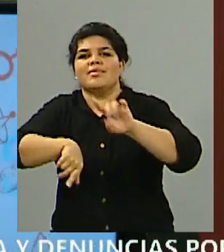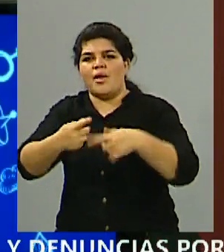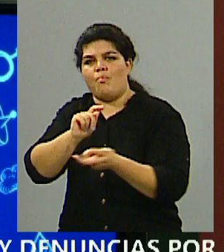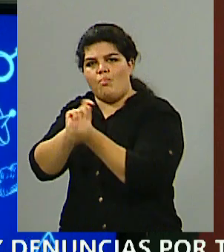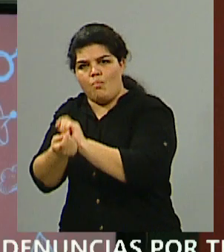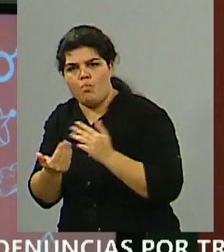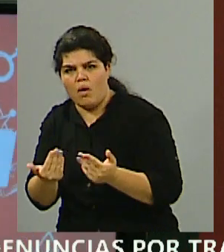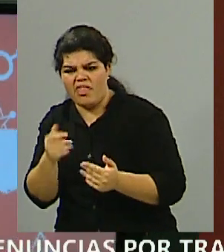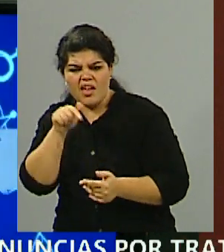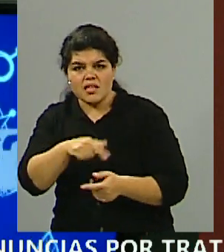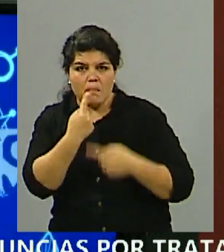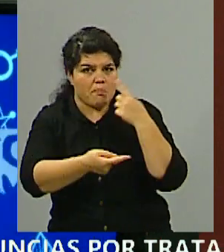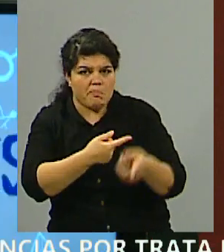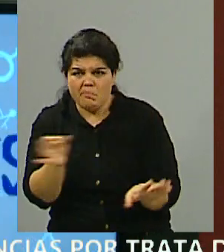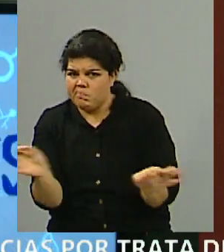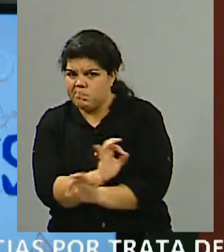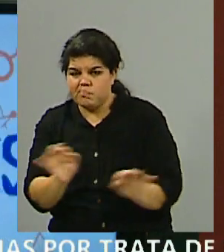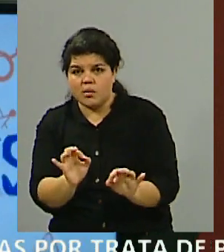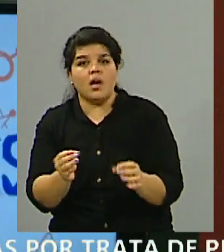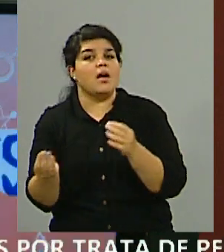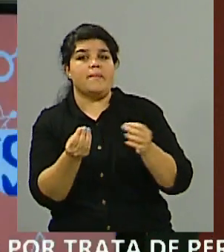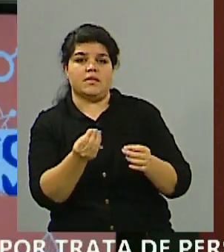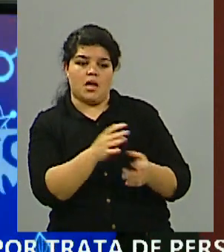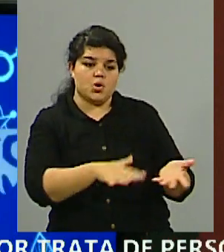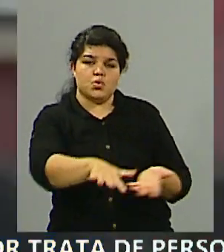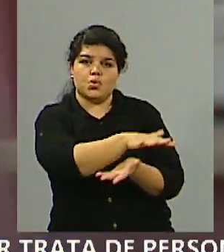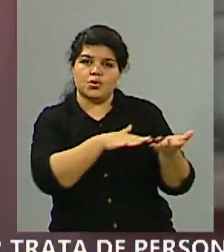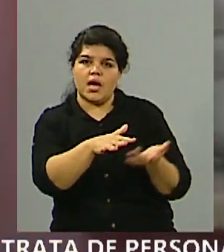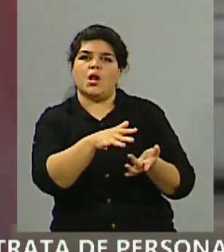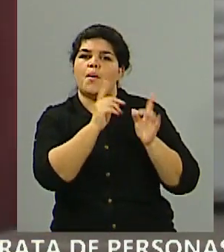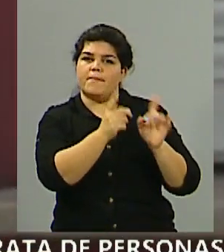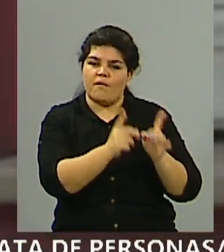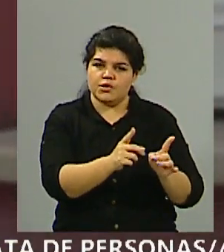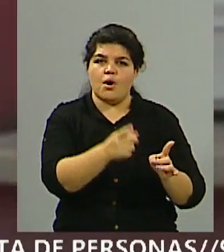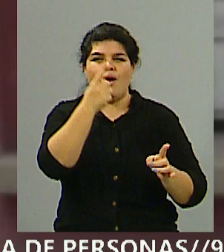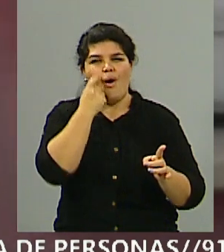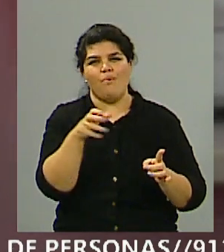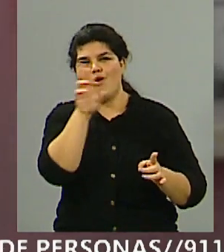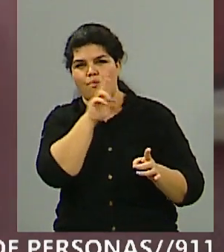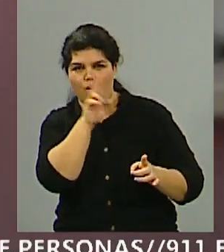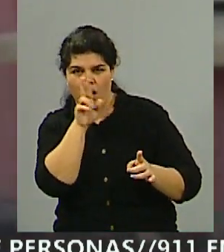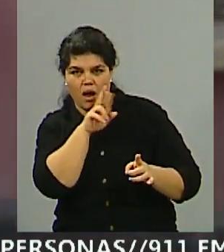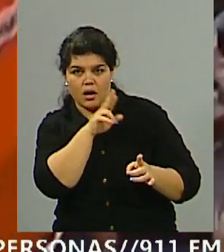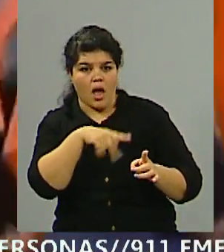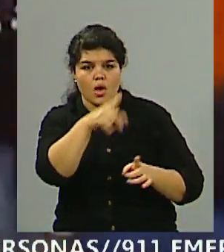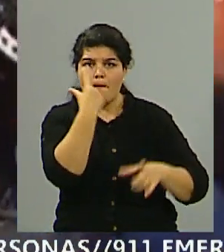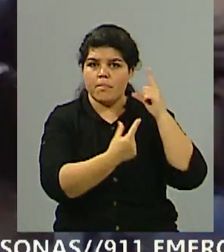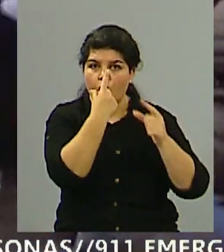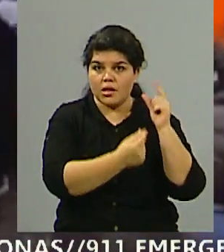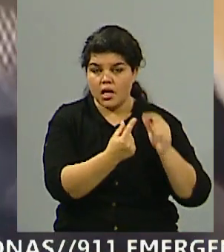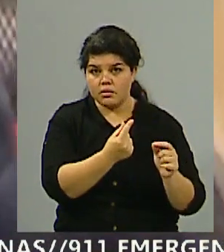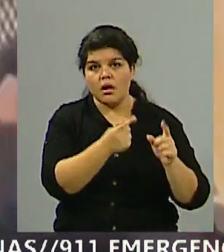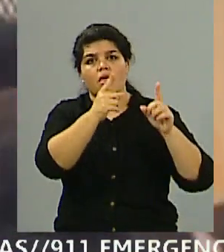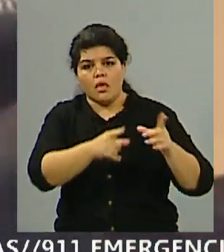lado estaba la protesta social, digo, de los docentes y las docentes, al que se suma parte de la sociedad,